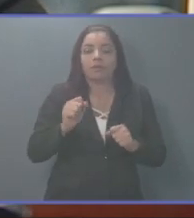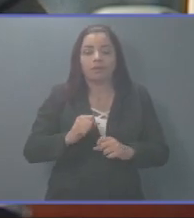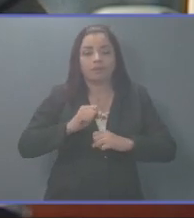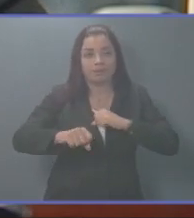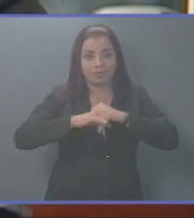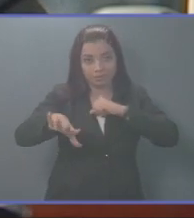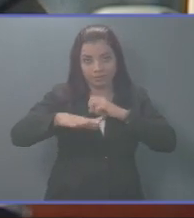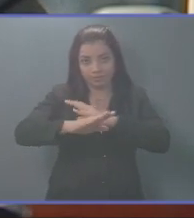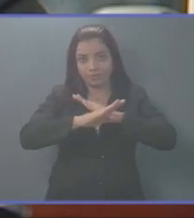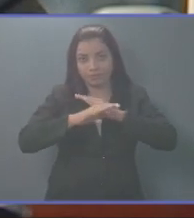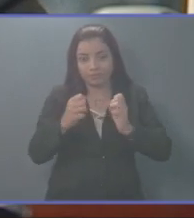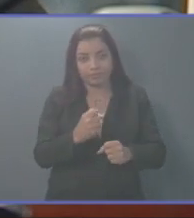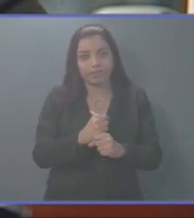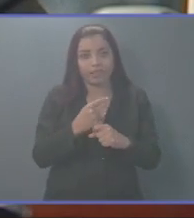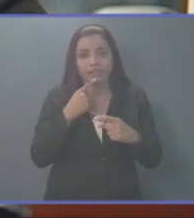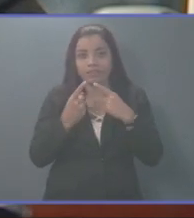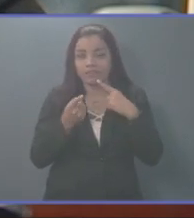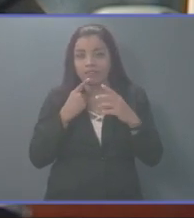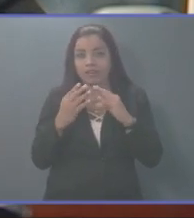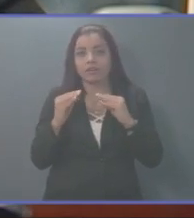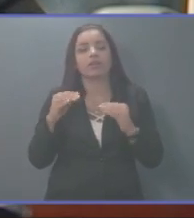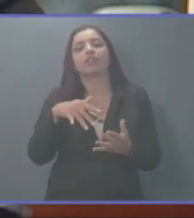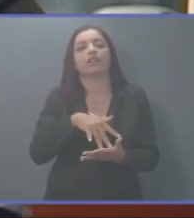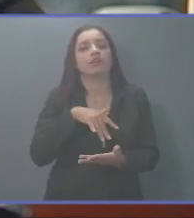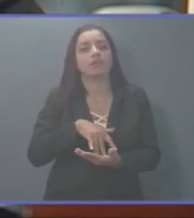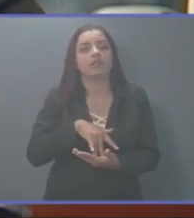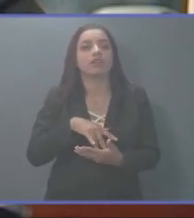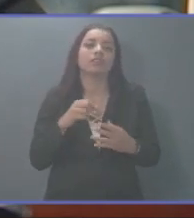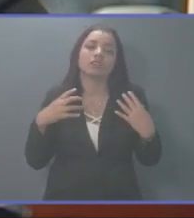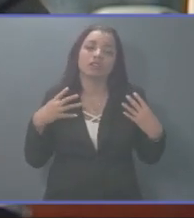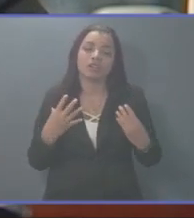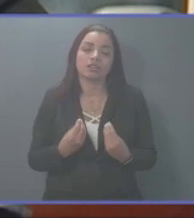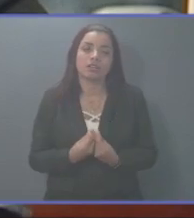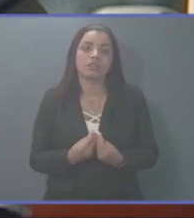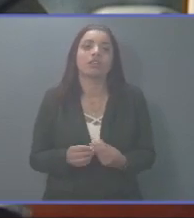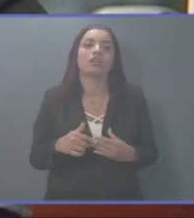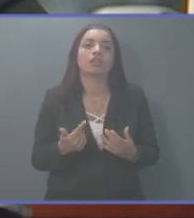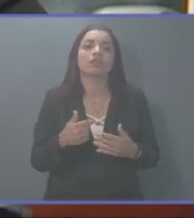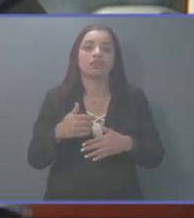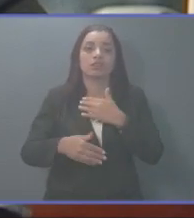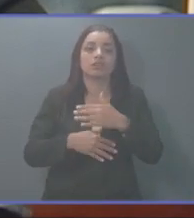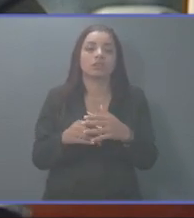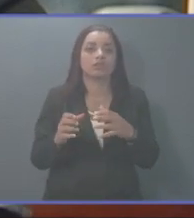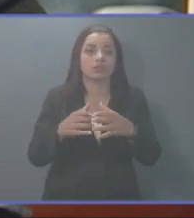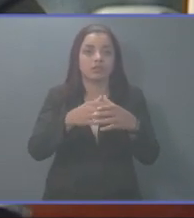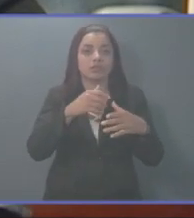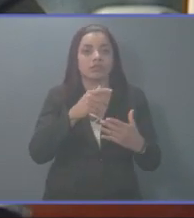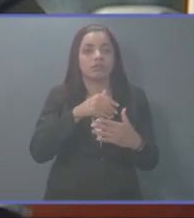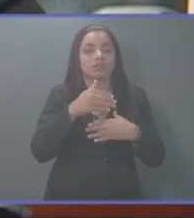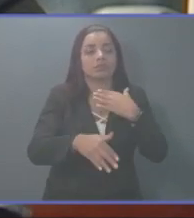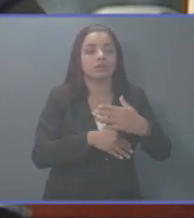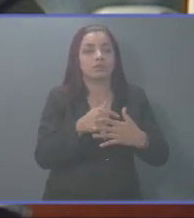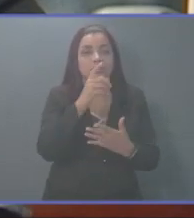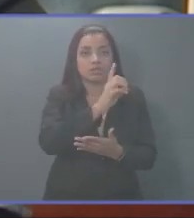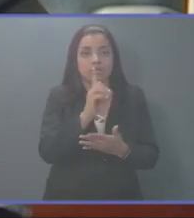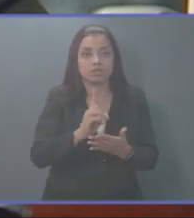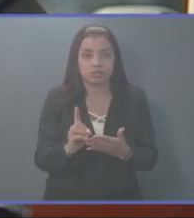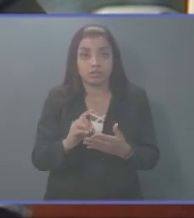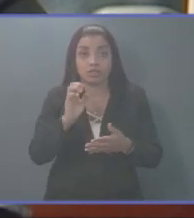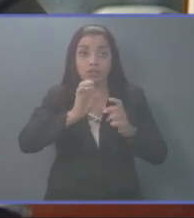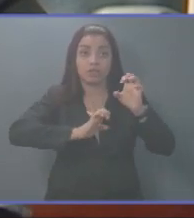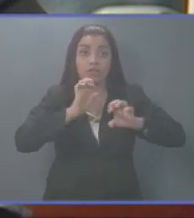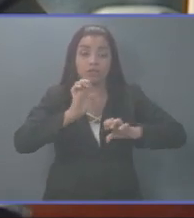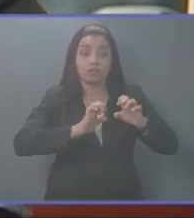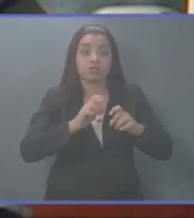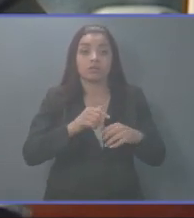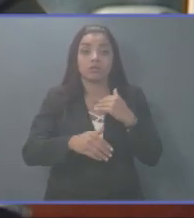de diálogo y consulta con la población desplazada y de la sociedad civil organizada en los procesos de diseño, evaluación y contraloría de los